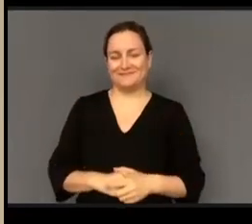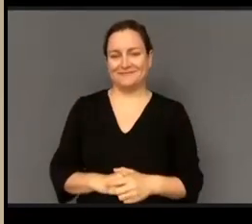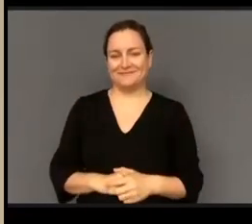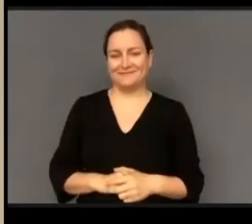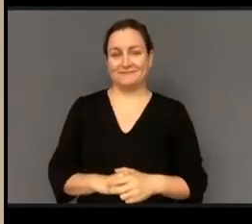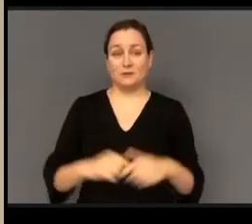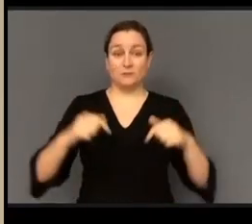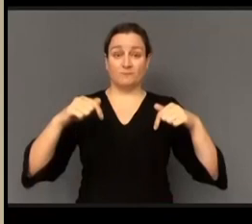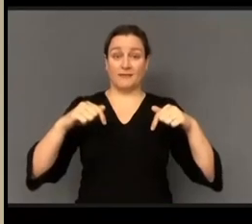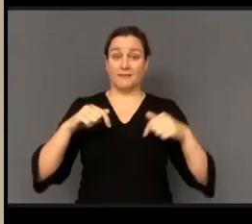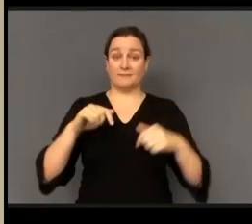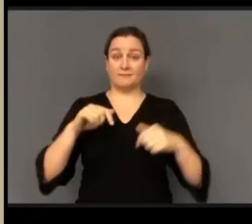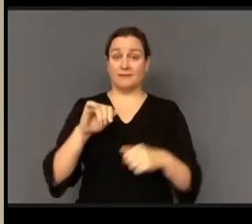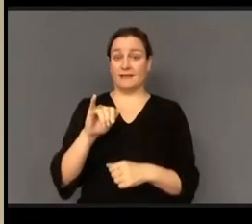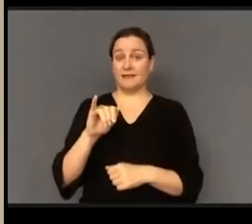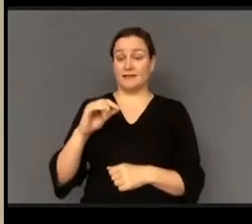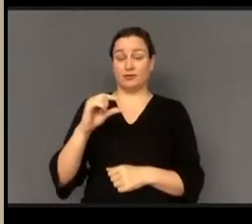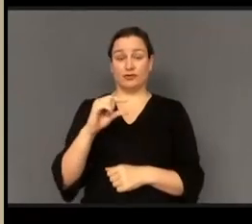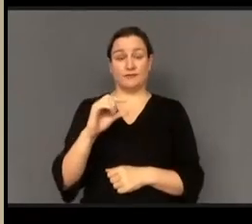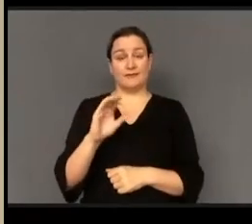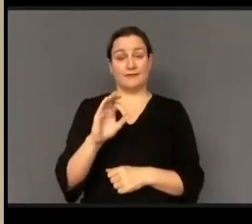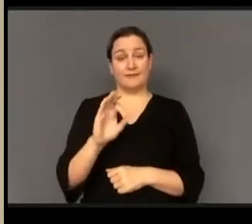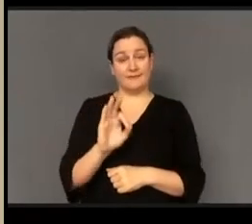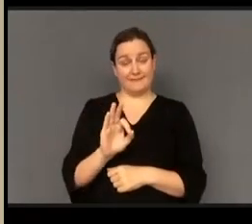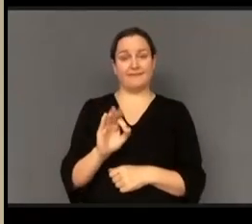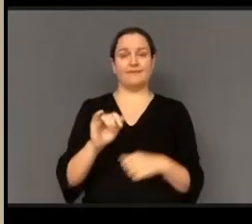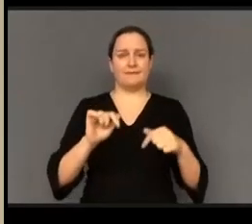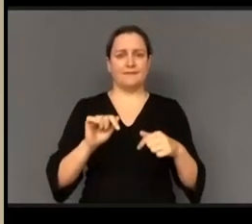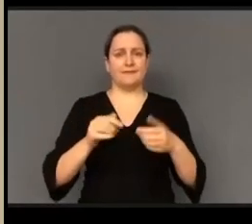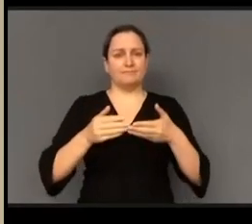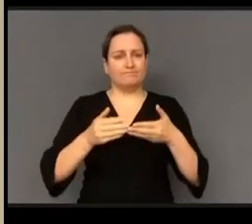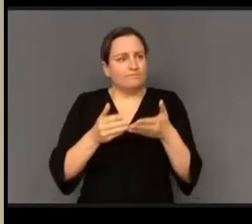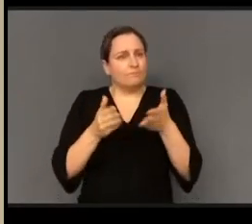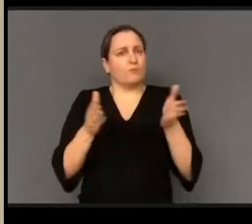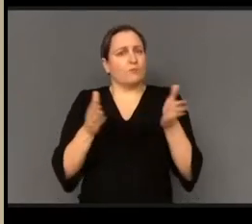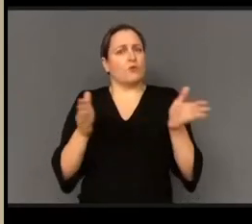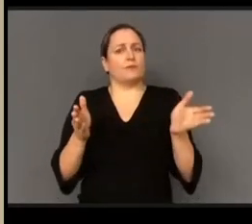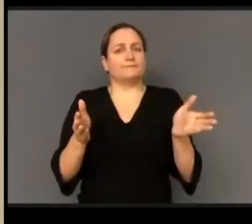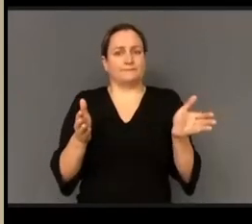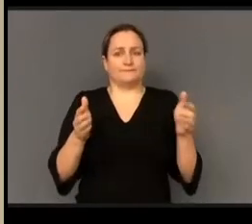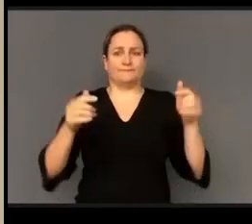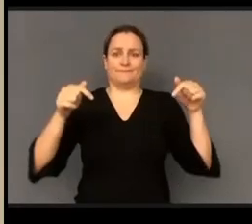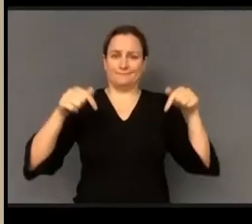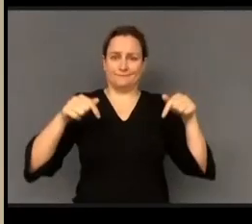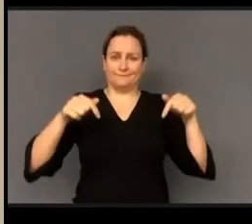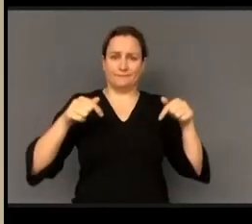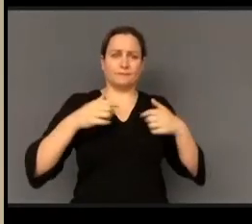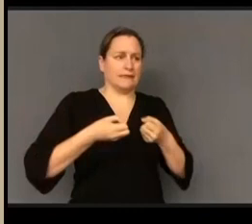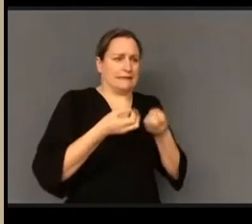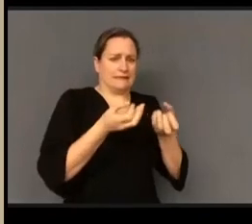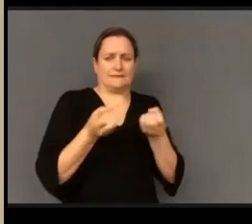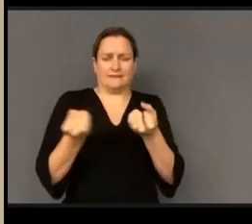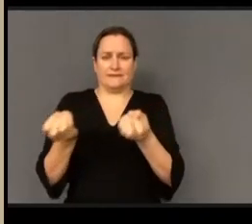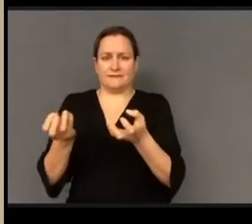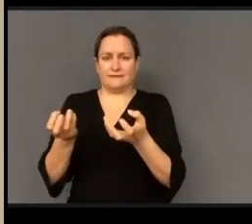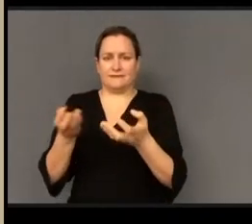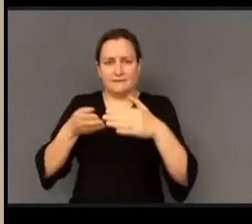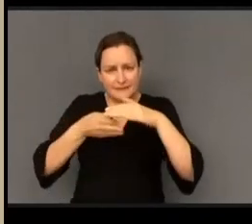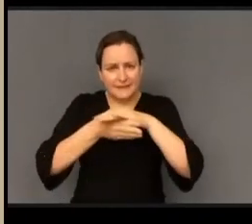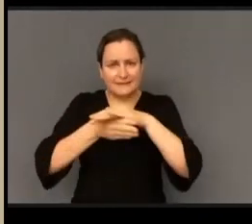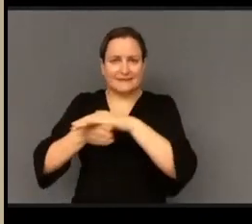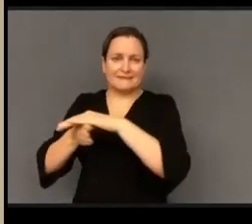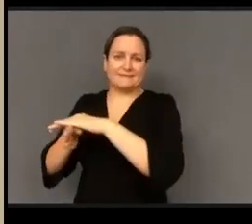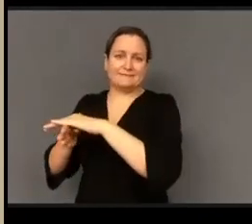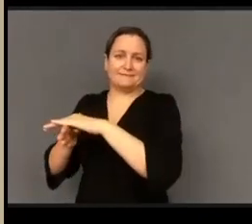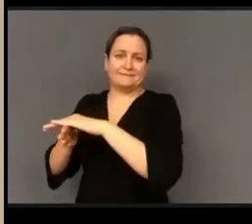foro esencial para la expresión que nos permite acceso a información y servicios que van más allá del tiempo